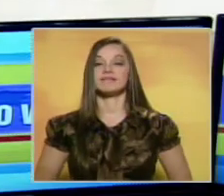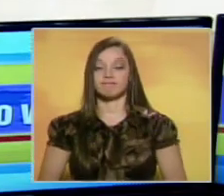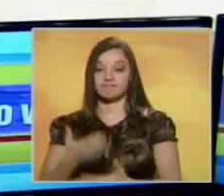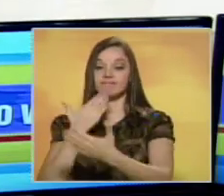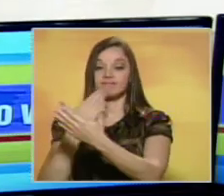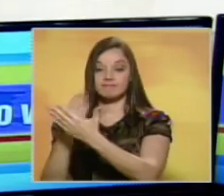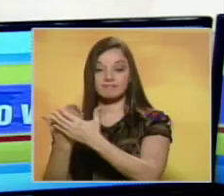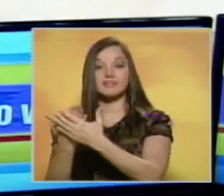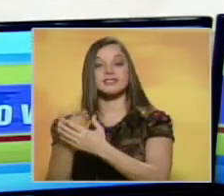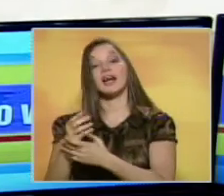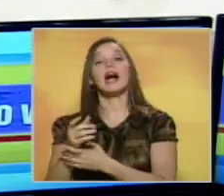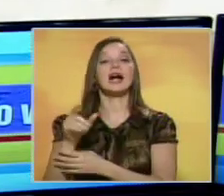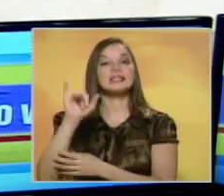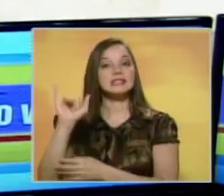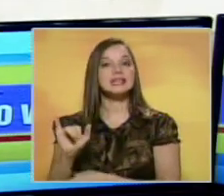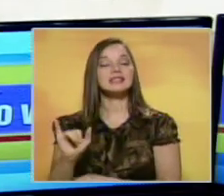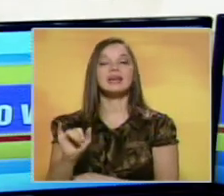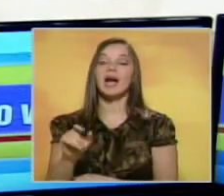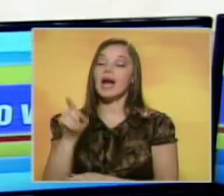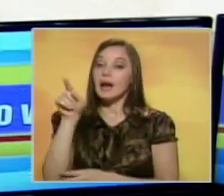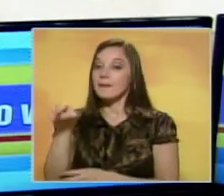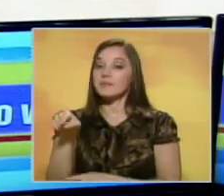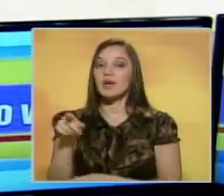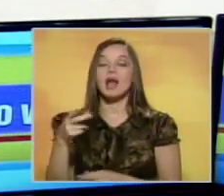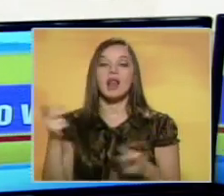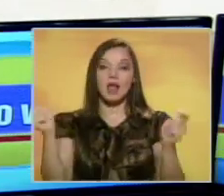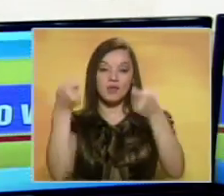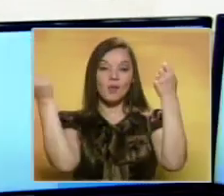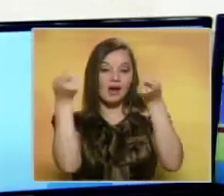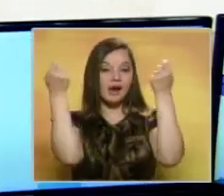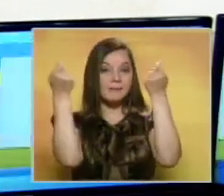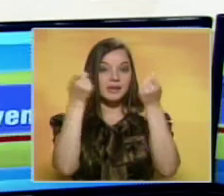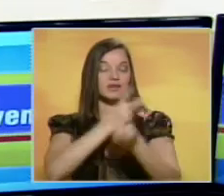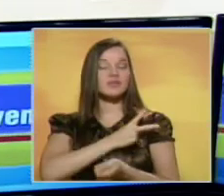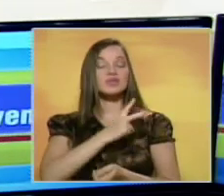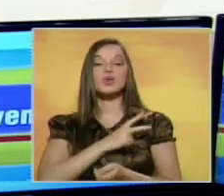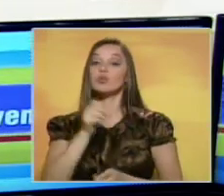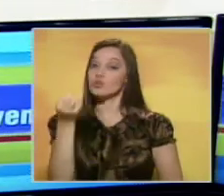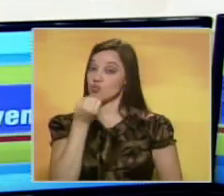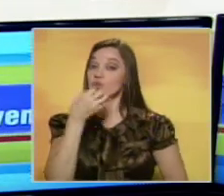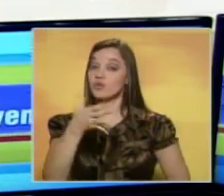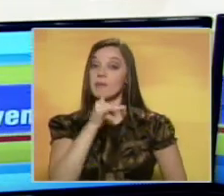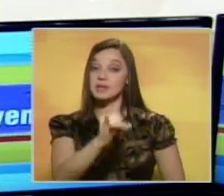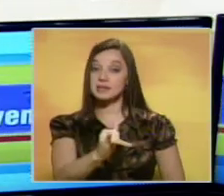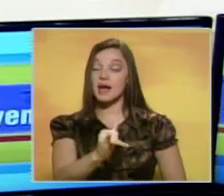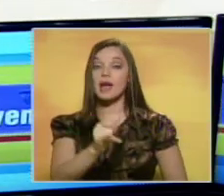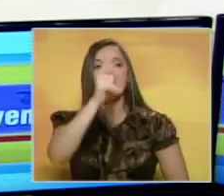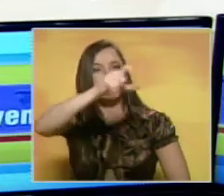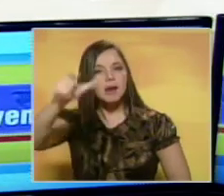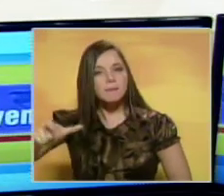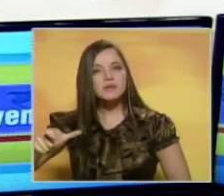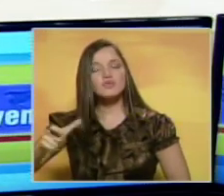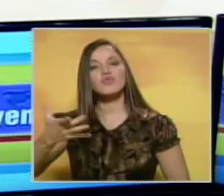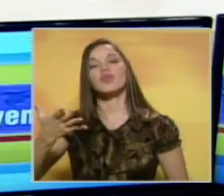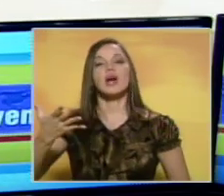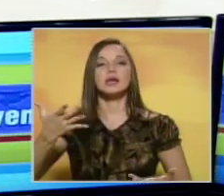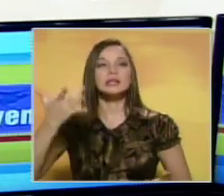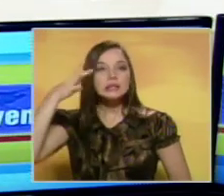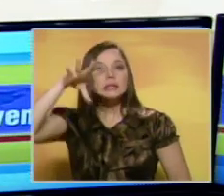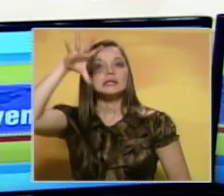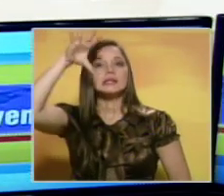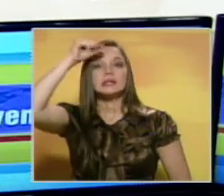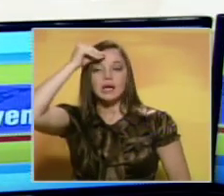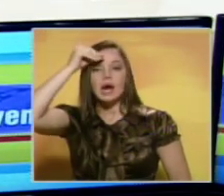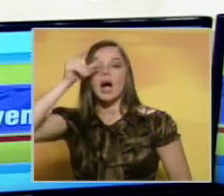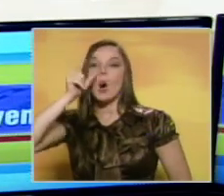Muchísimas gracias, Jessica, por la reiteración de esta nueva campaña del canal. Así es, un gran mensaje para sensibilizar no solamente a